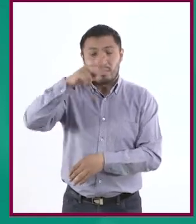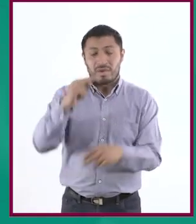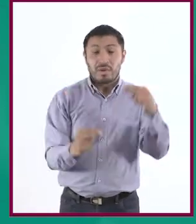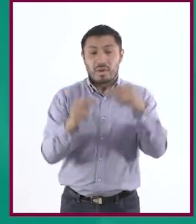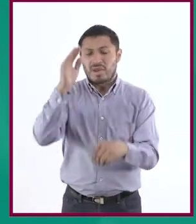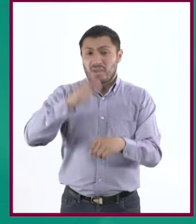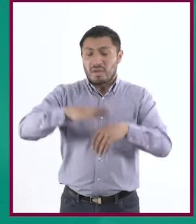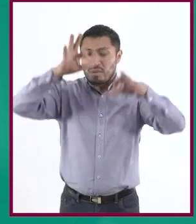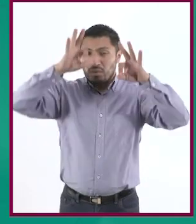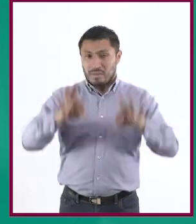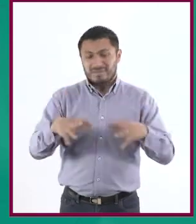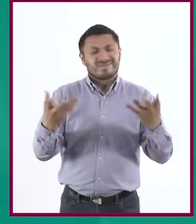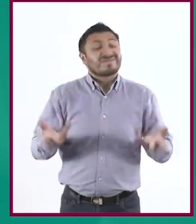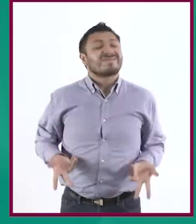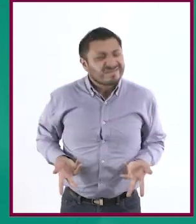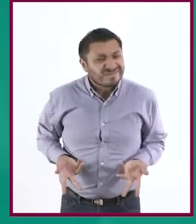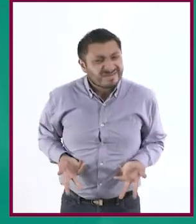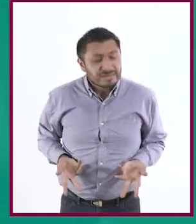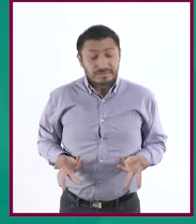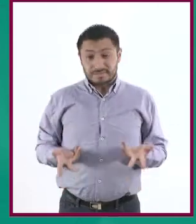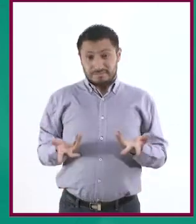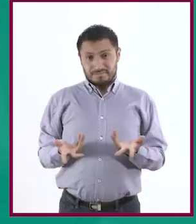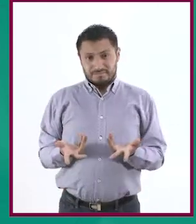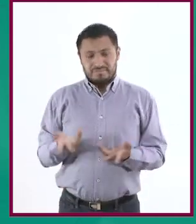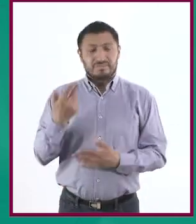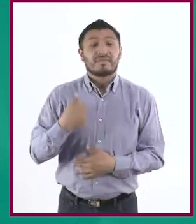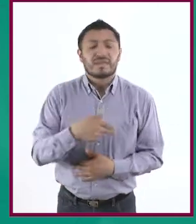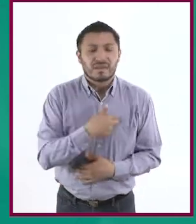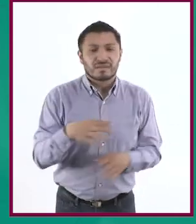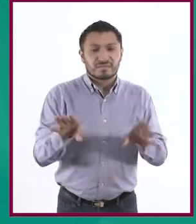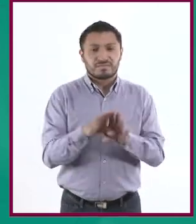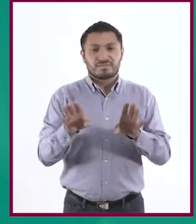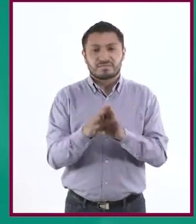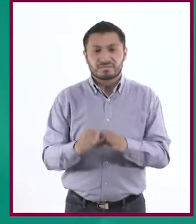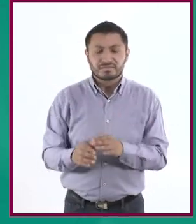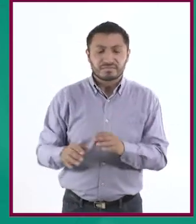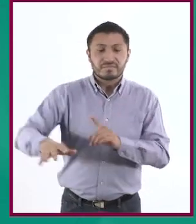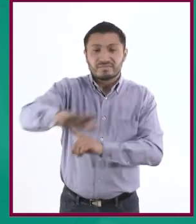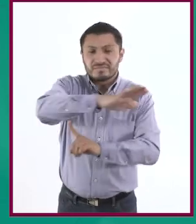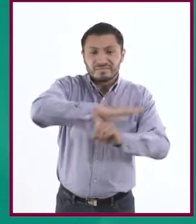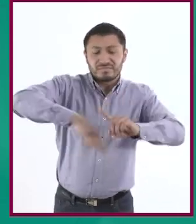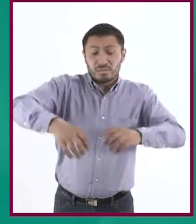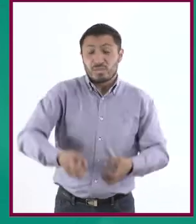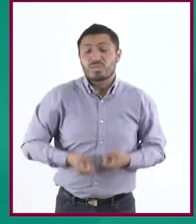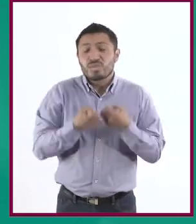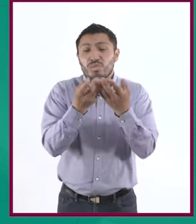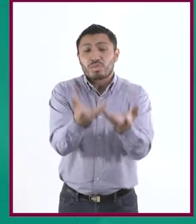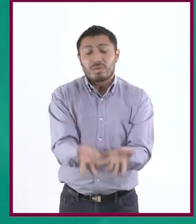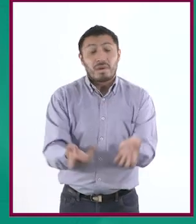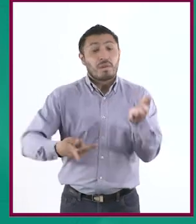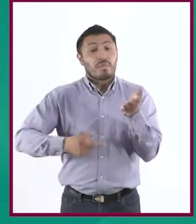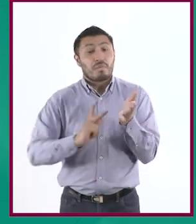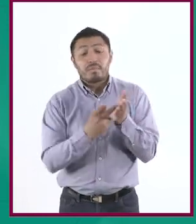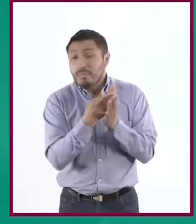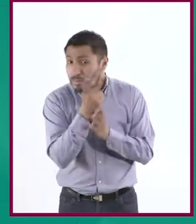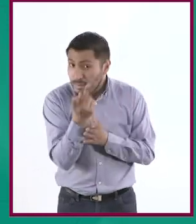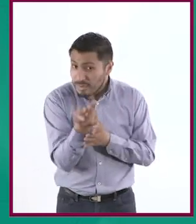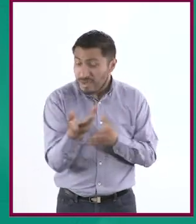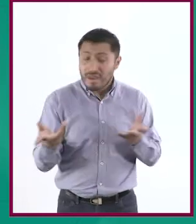más práctico, digamos, pues estamos arrojando al medio ambiente plantas